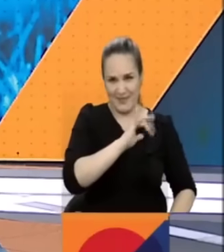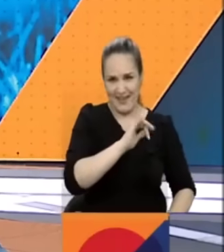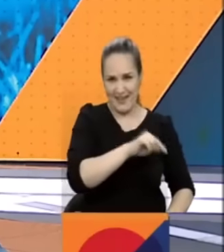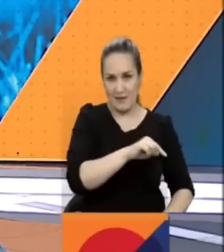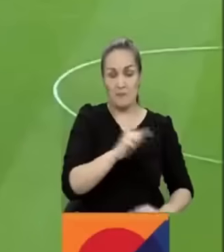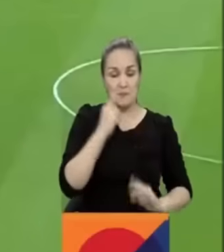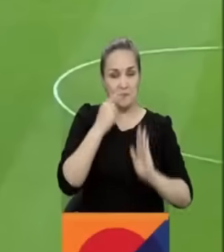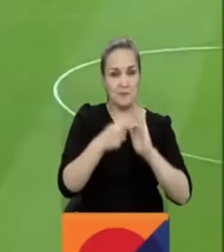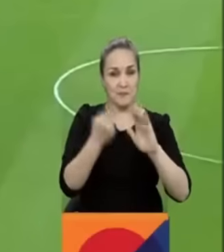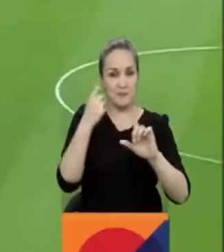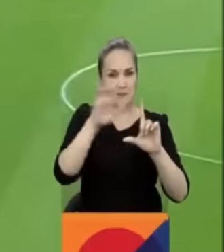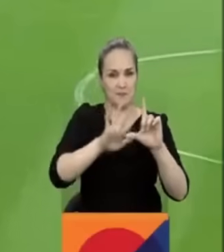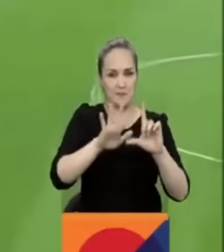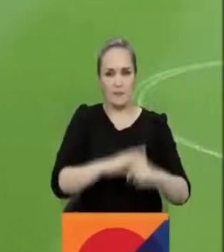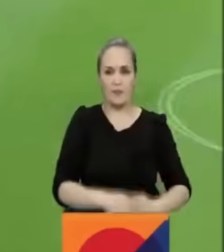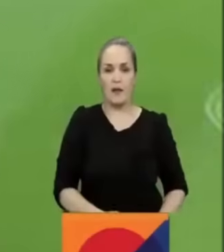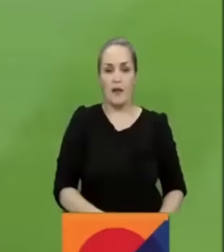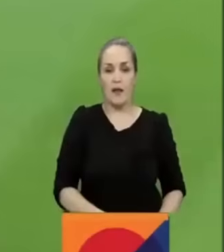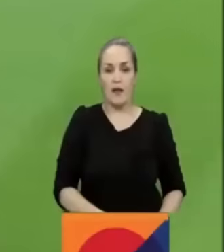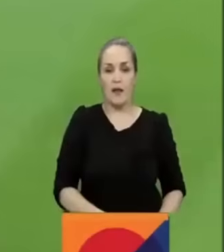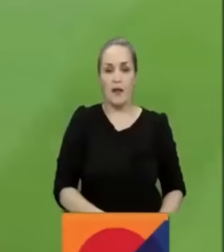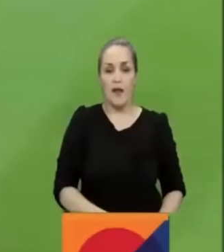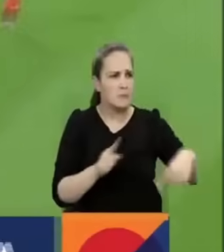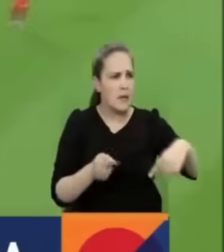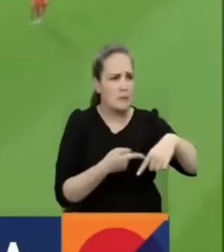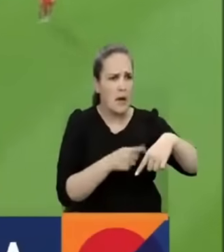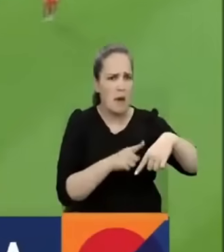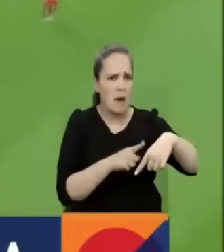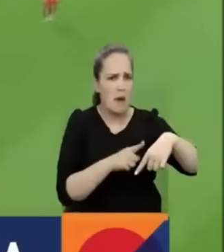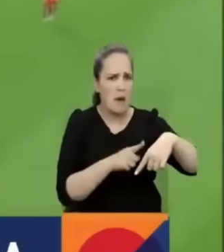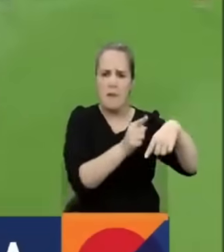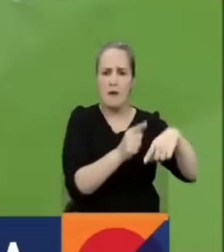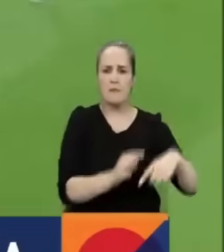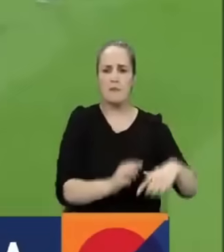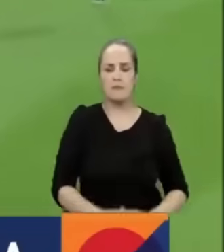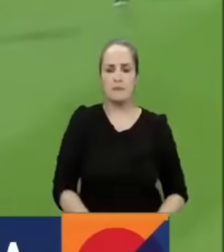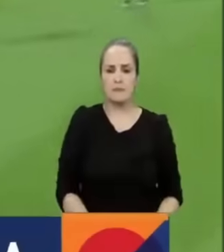encuentro. América lo buscó primero.